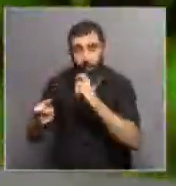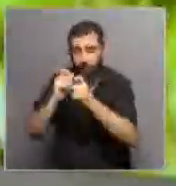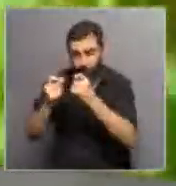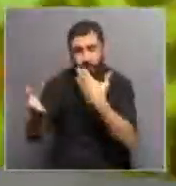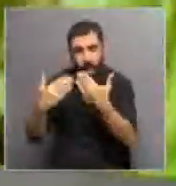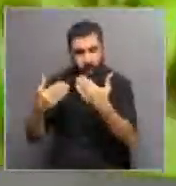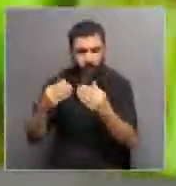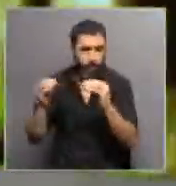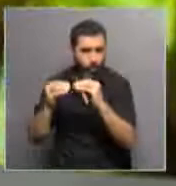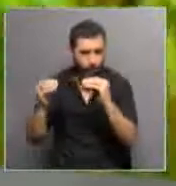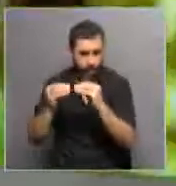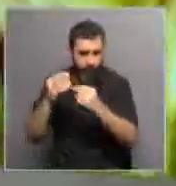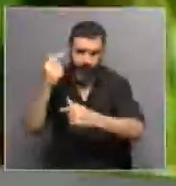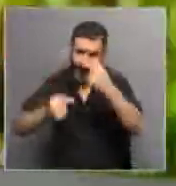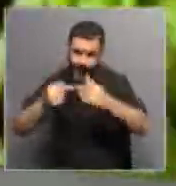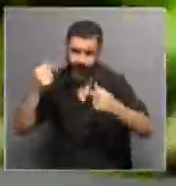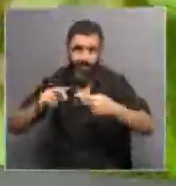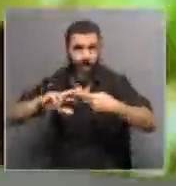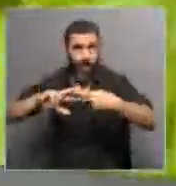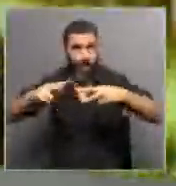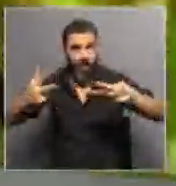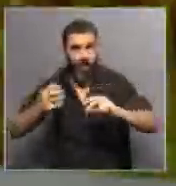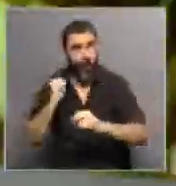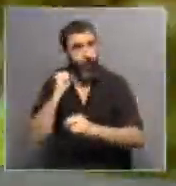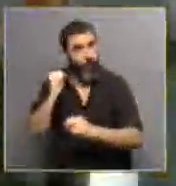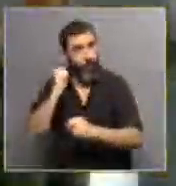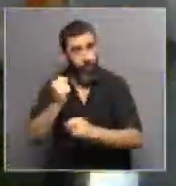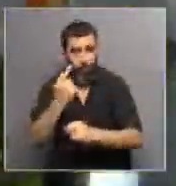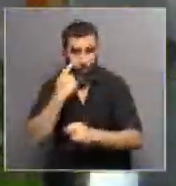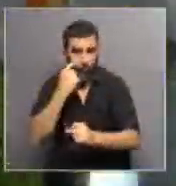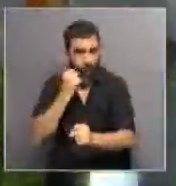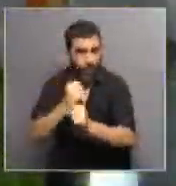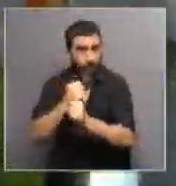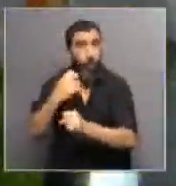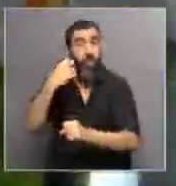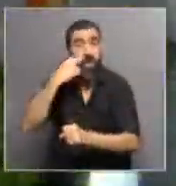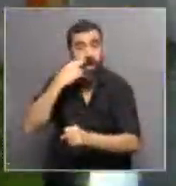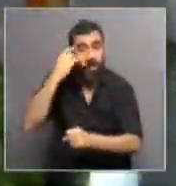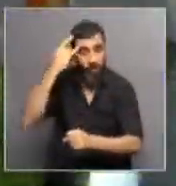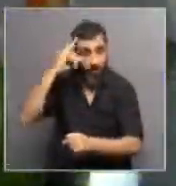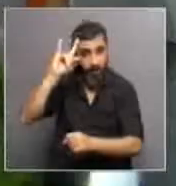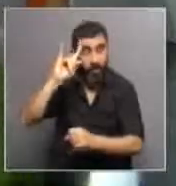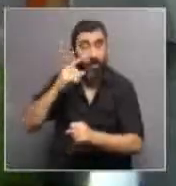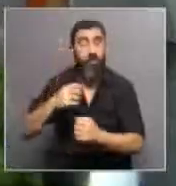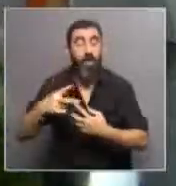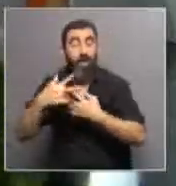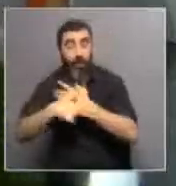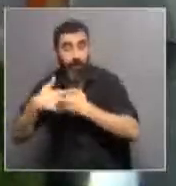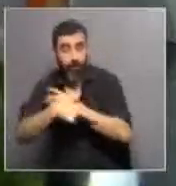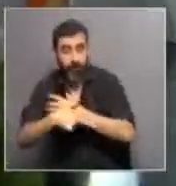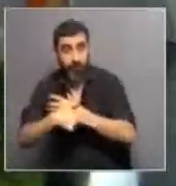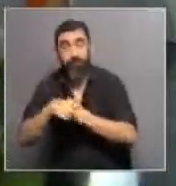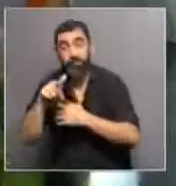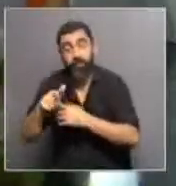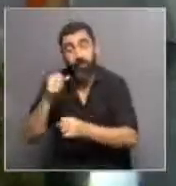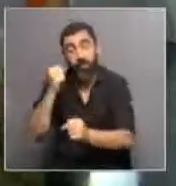Ariel Chapezón y Eli Navaja. Son genetistas muy potentes de INIA que trabajan en el sector de carne vacuna y carne ovina. Y ahí se